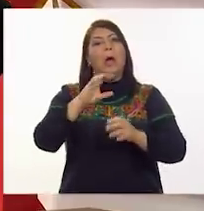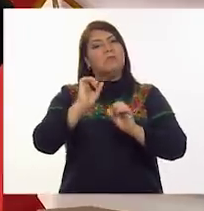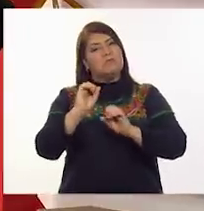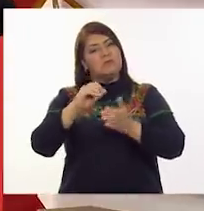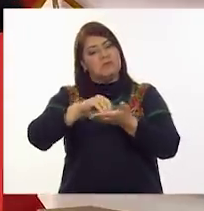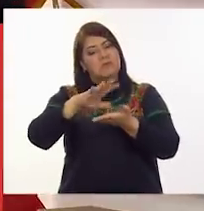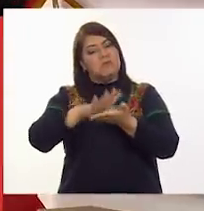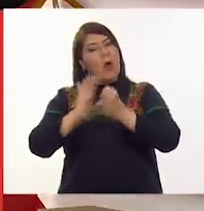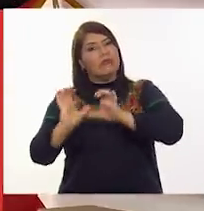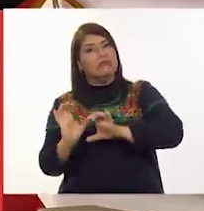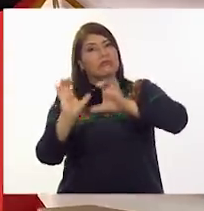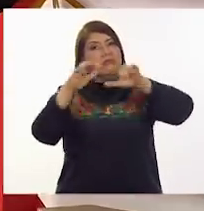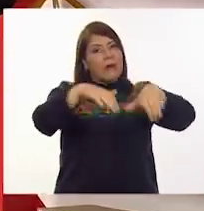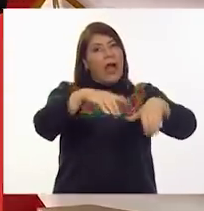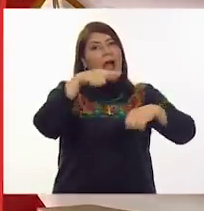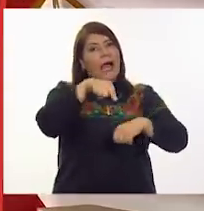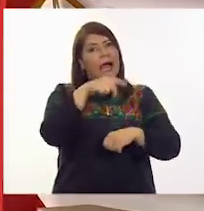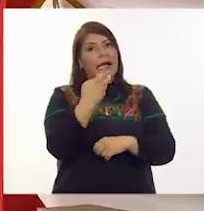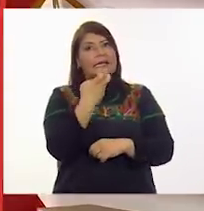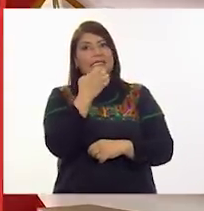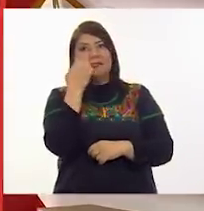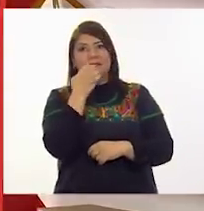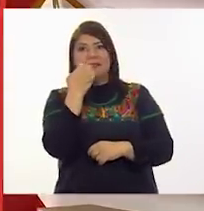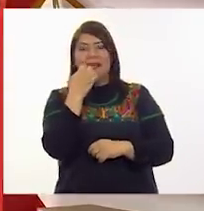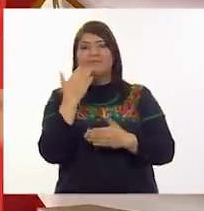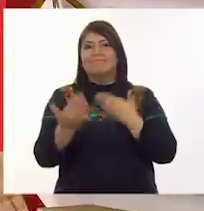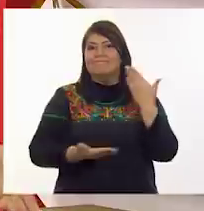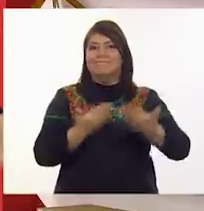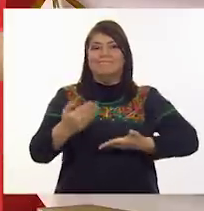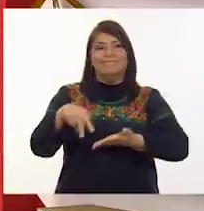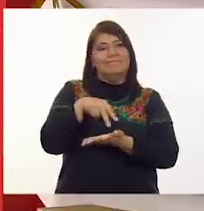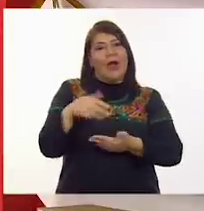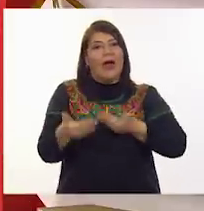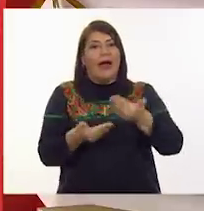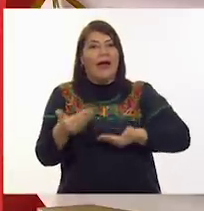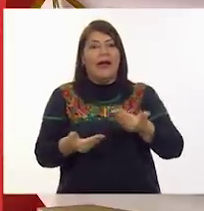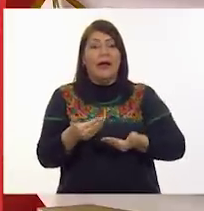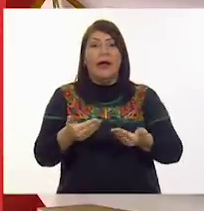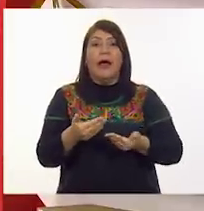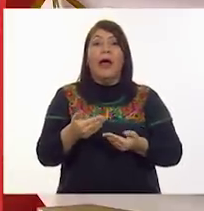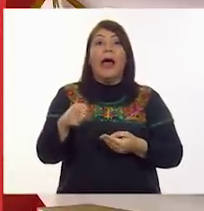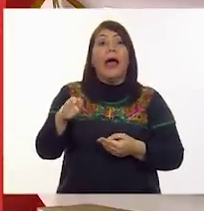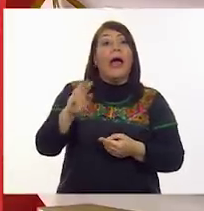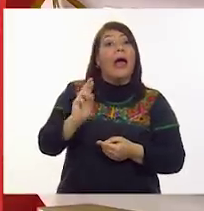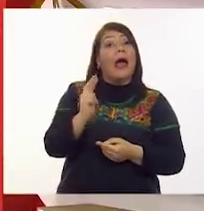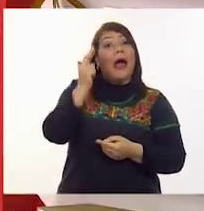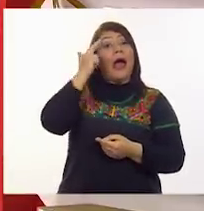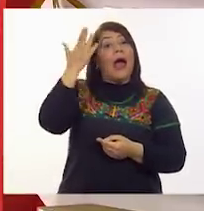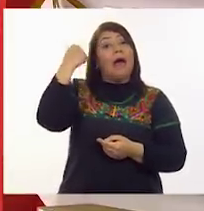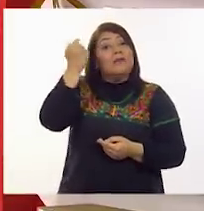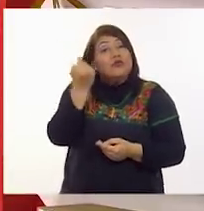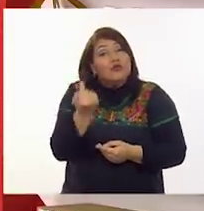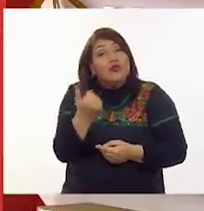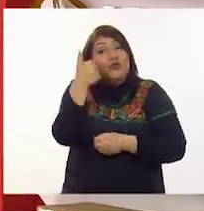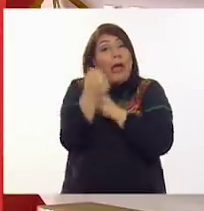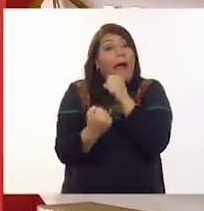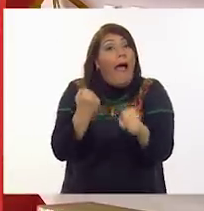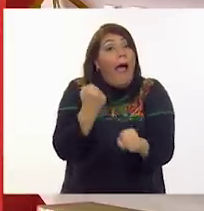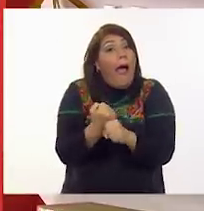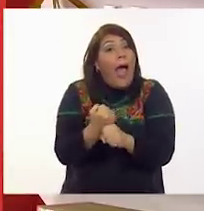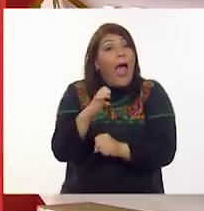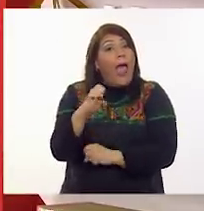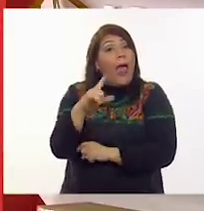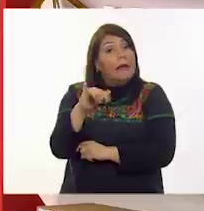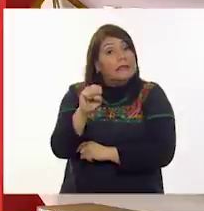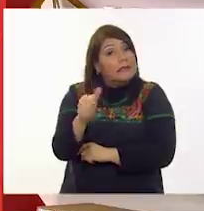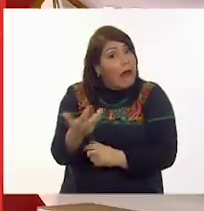de danza. Imagínense, Elisa tenía 6 años. ¿Y saben qué tenía